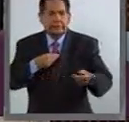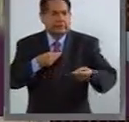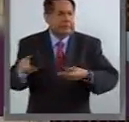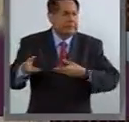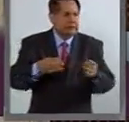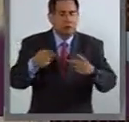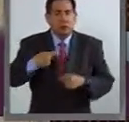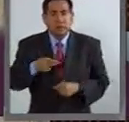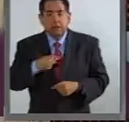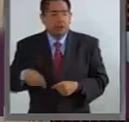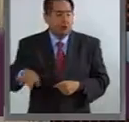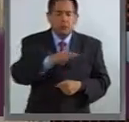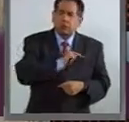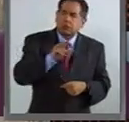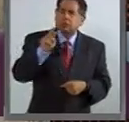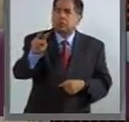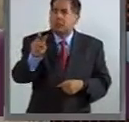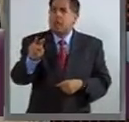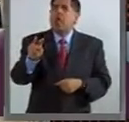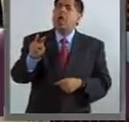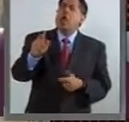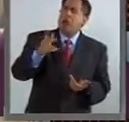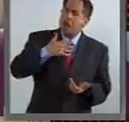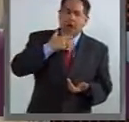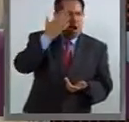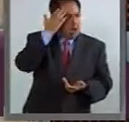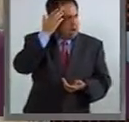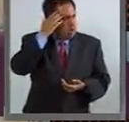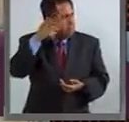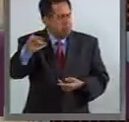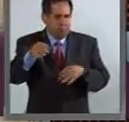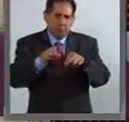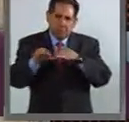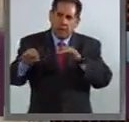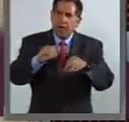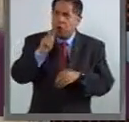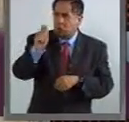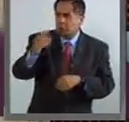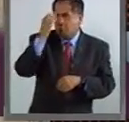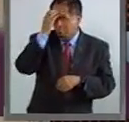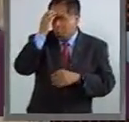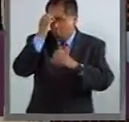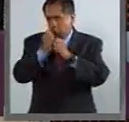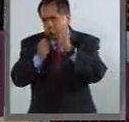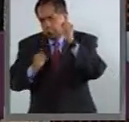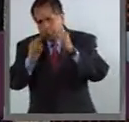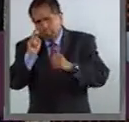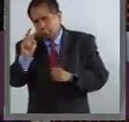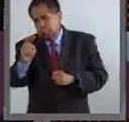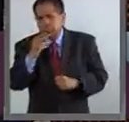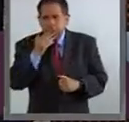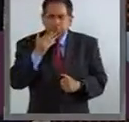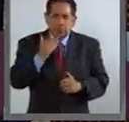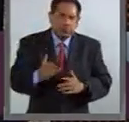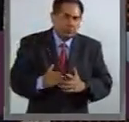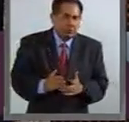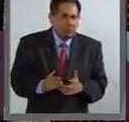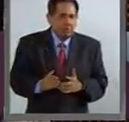que los ciudadanos sepan en qué consiste nuestro trabajo. Desde